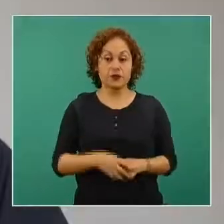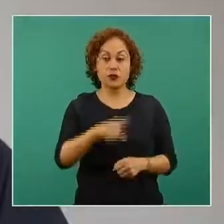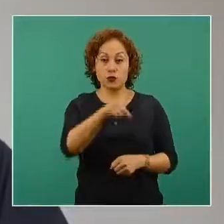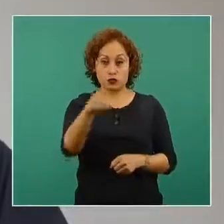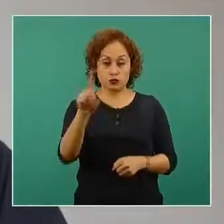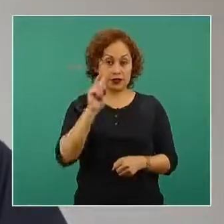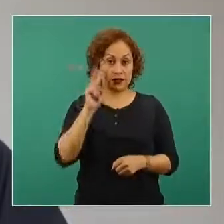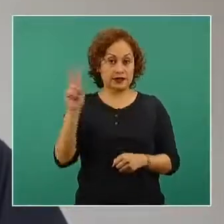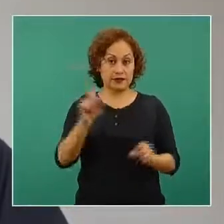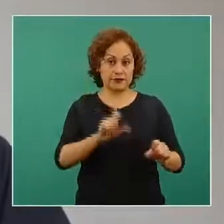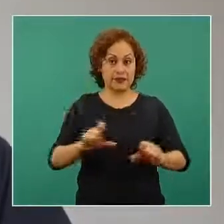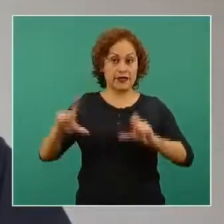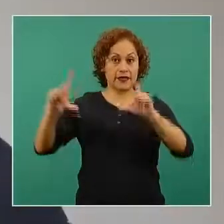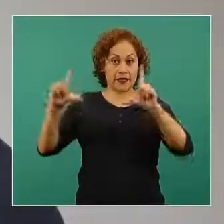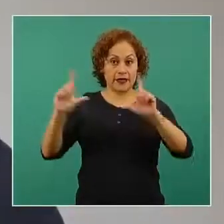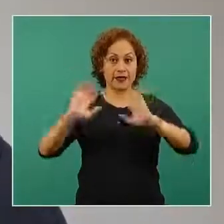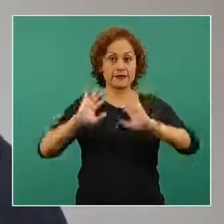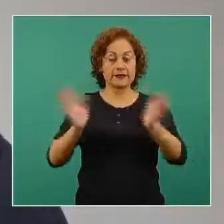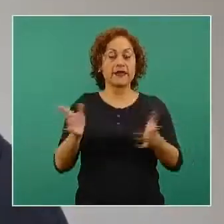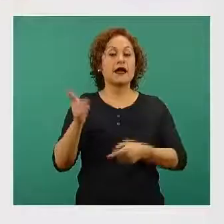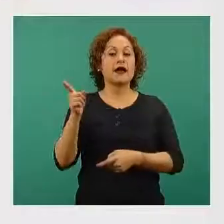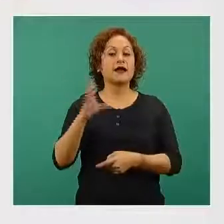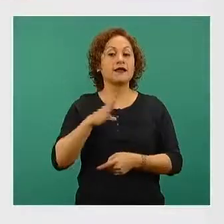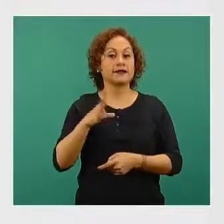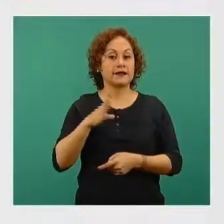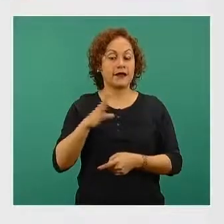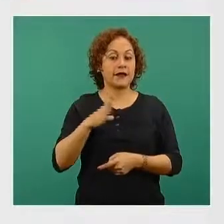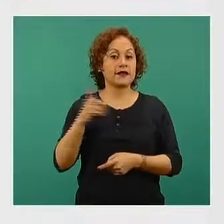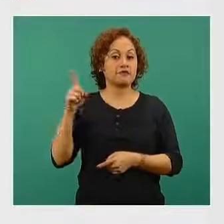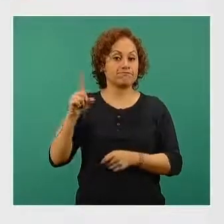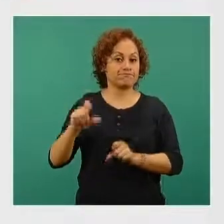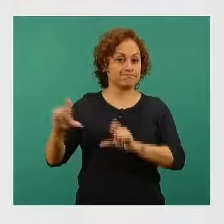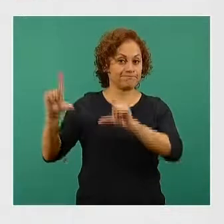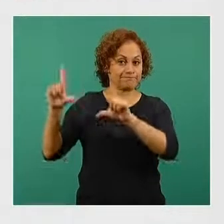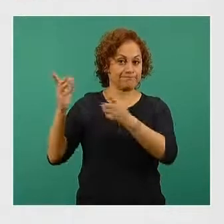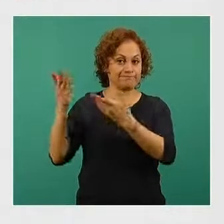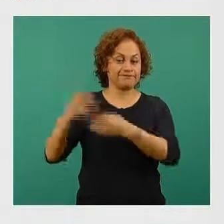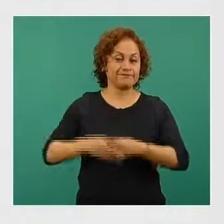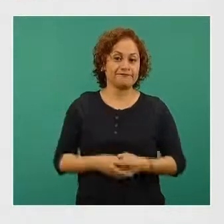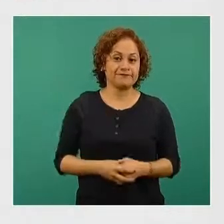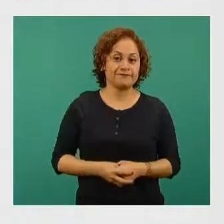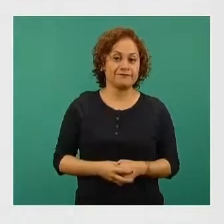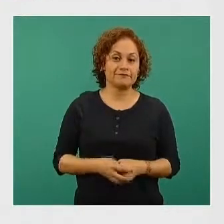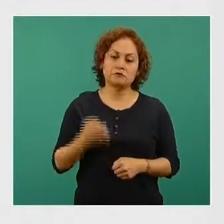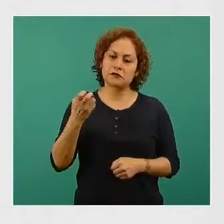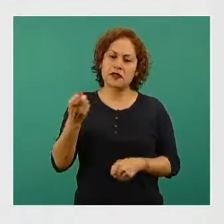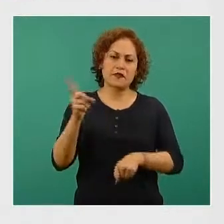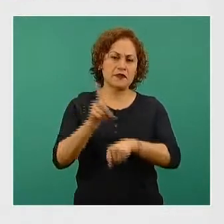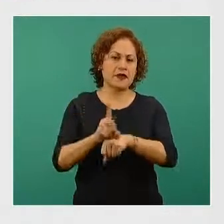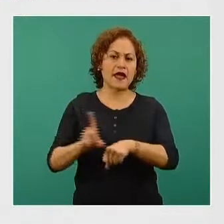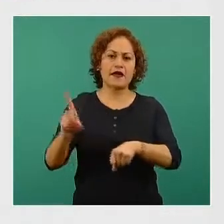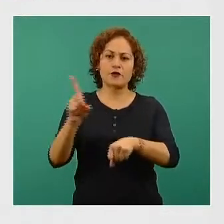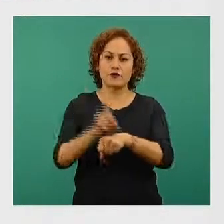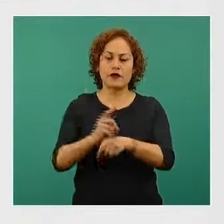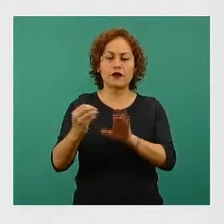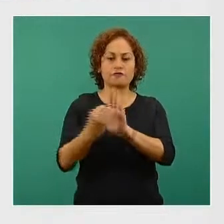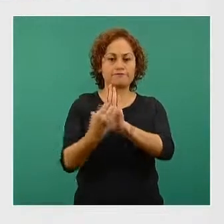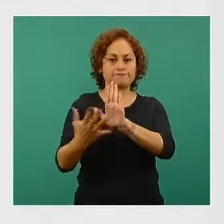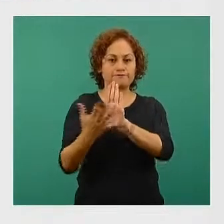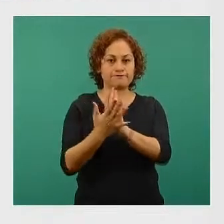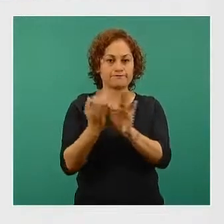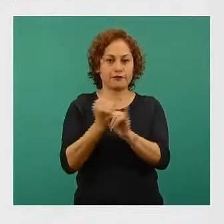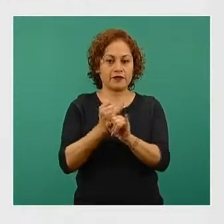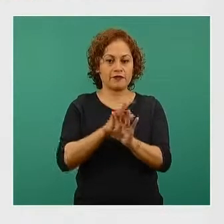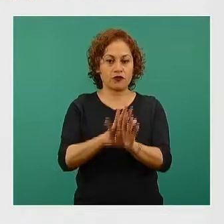viendo ya en pantalla de seguro la gráfica que todos los días actualizamos, estas dos curvas. La primera de ellas, la de